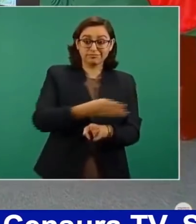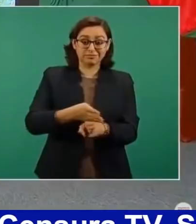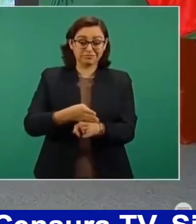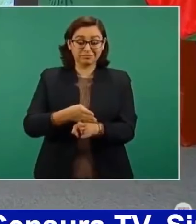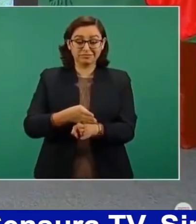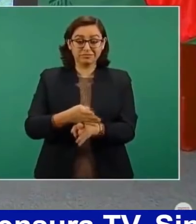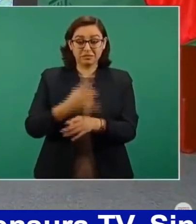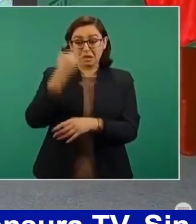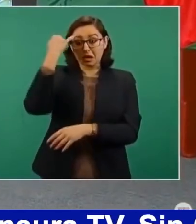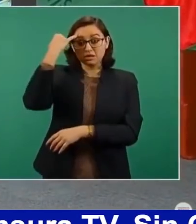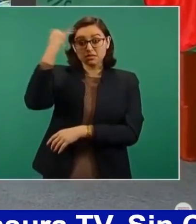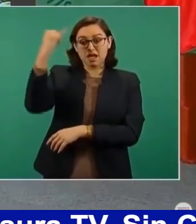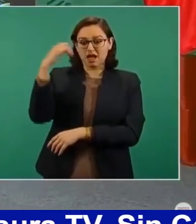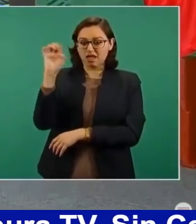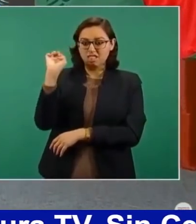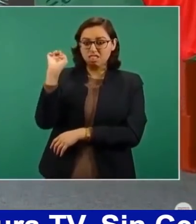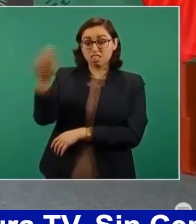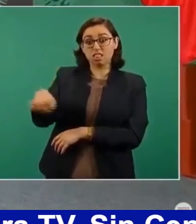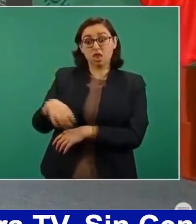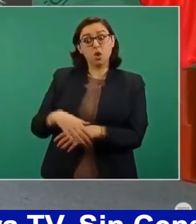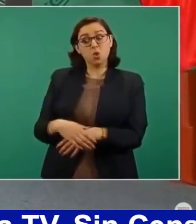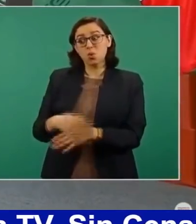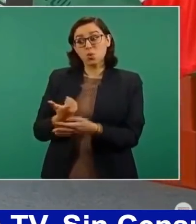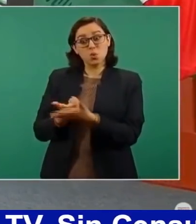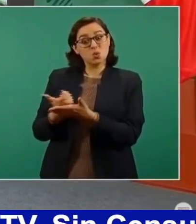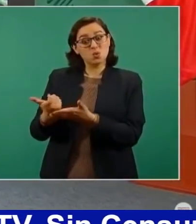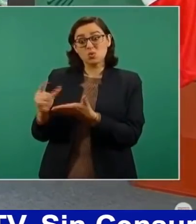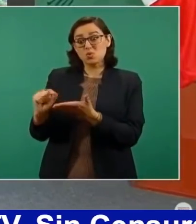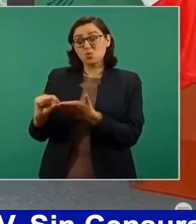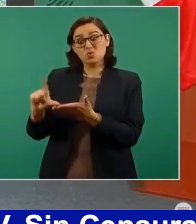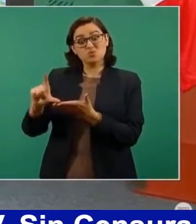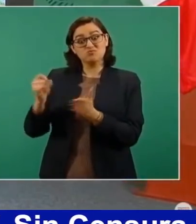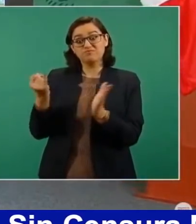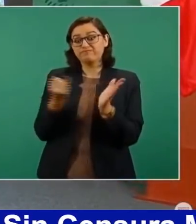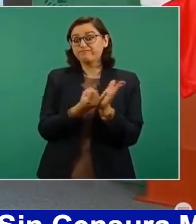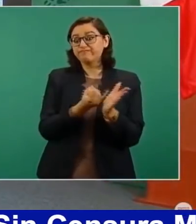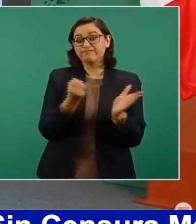salario produce inflación.